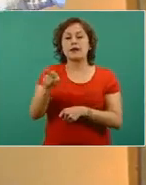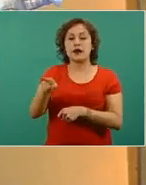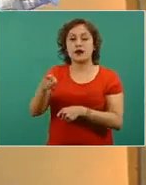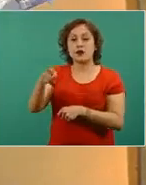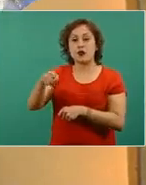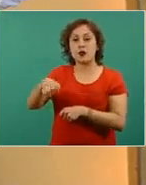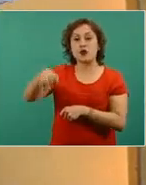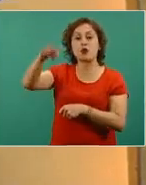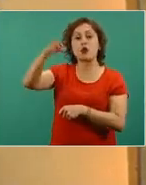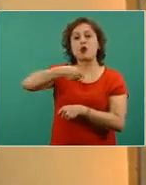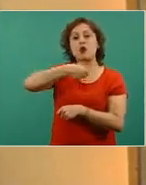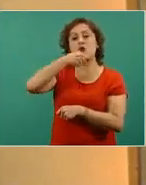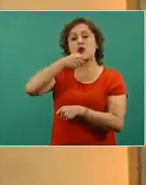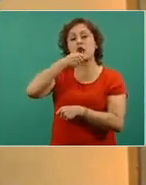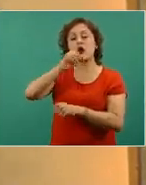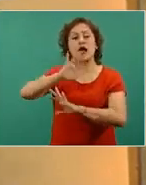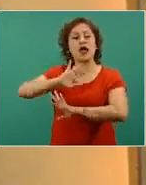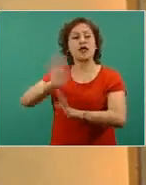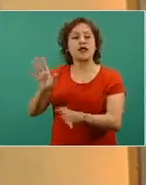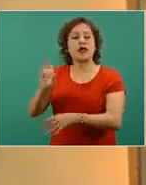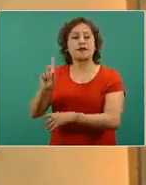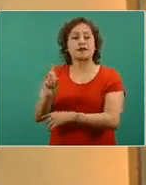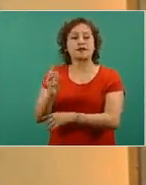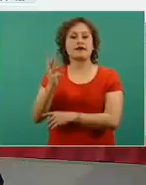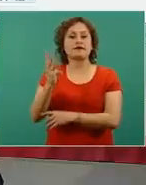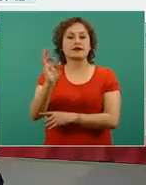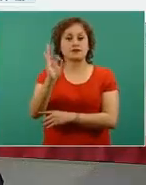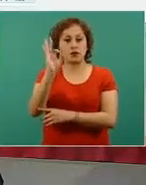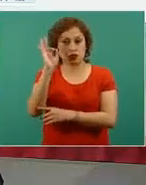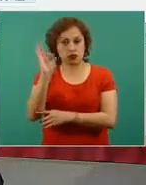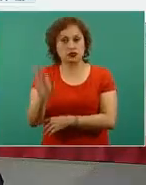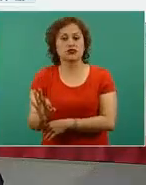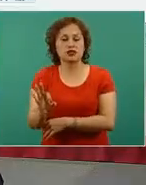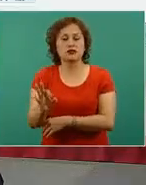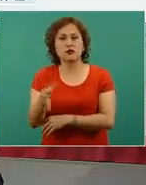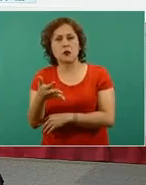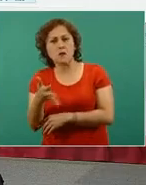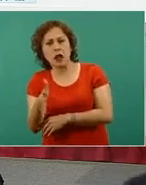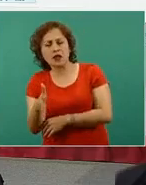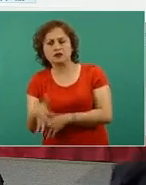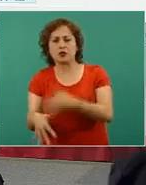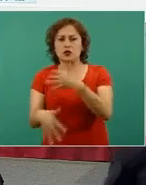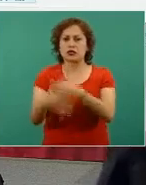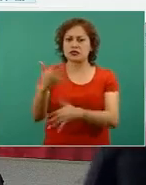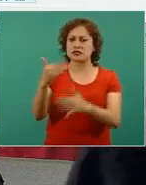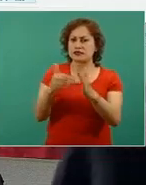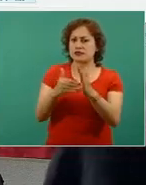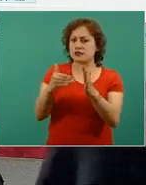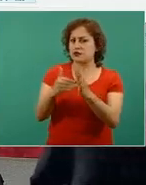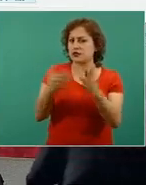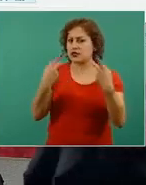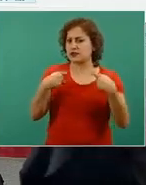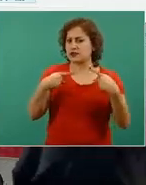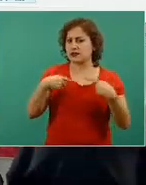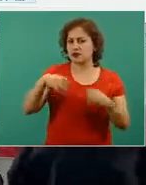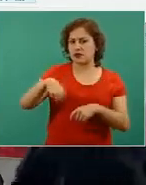parte, 33% de la meta, que son alrededor de 15 millones de personas adultas